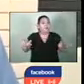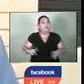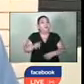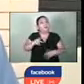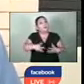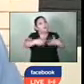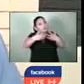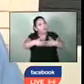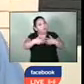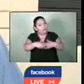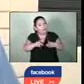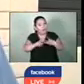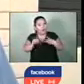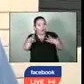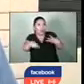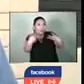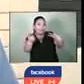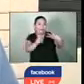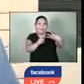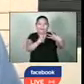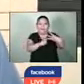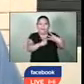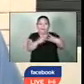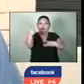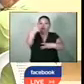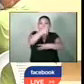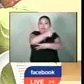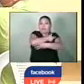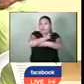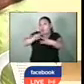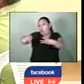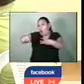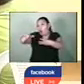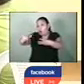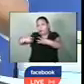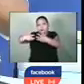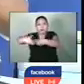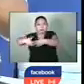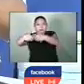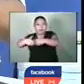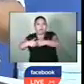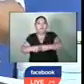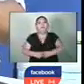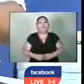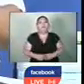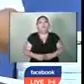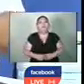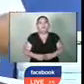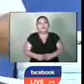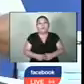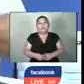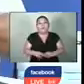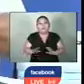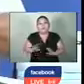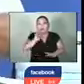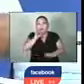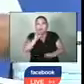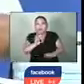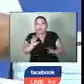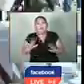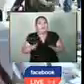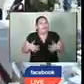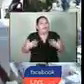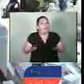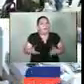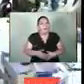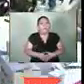vacuna y quiero ponerme otra de otra marca, de otra compañía farmacéutica, decirles que al momento no